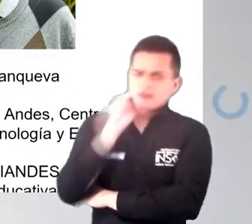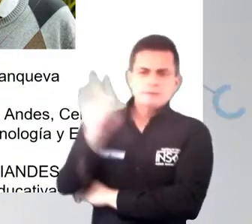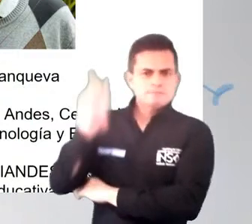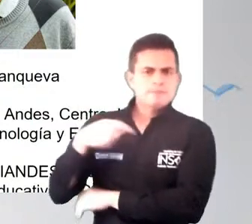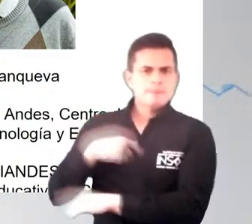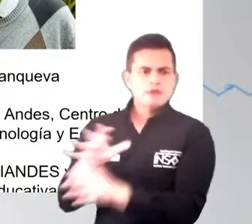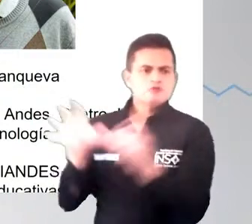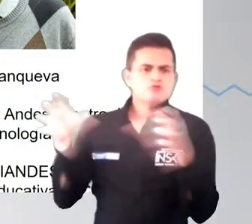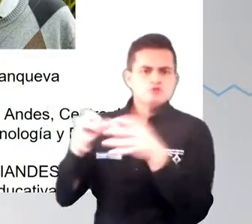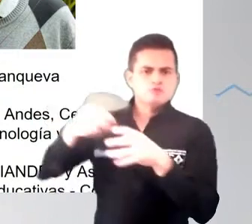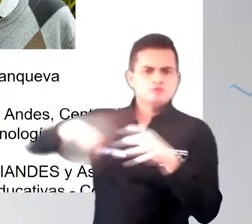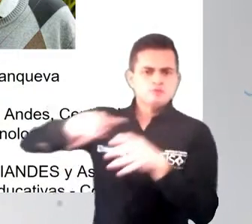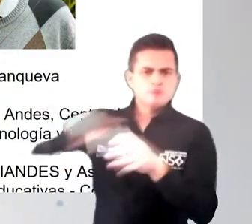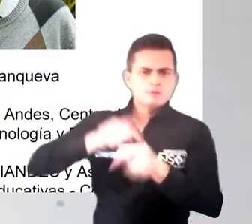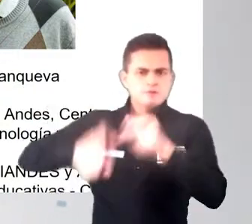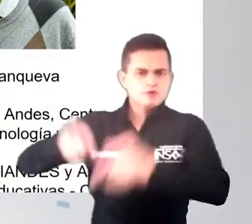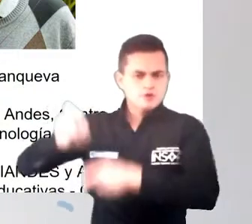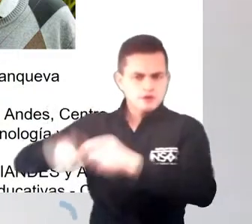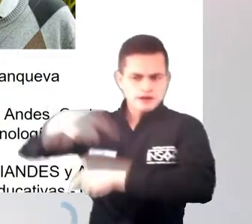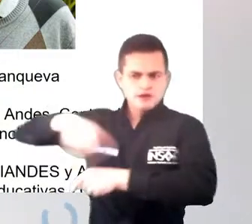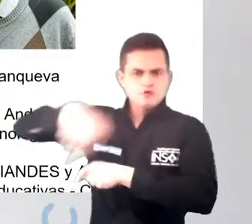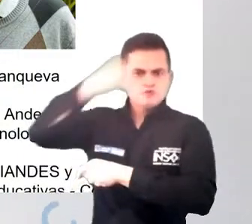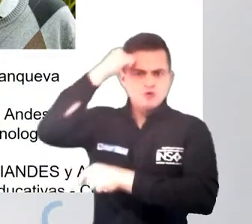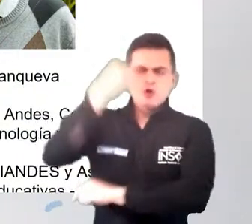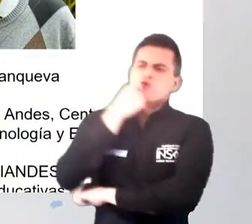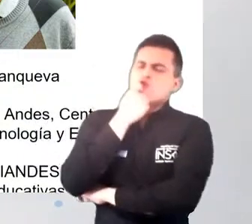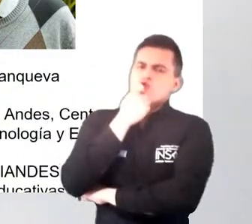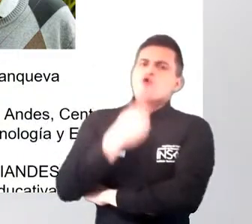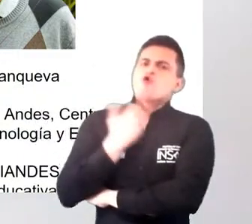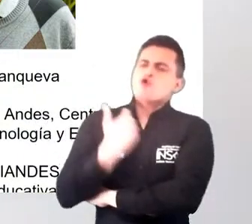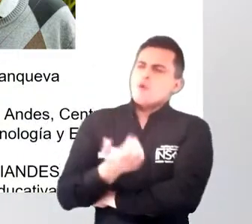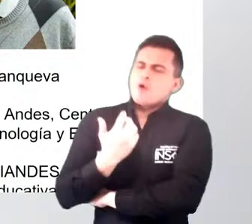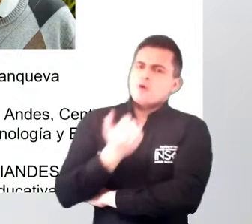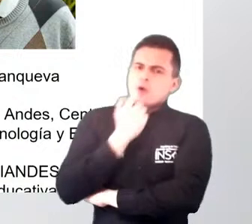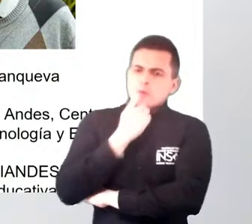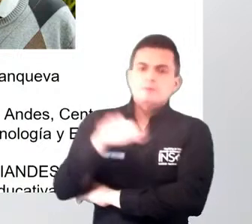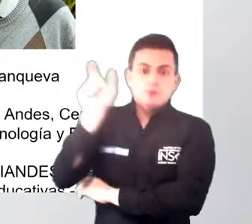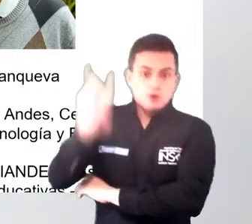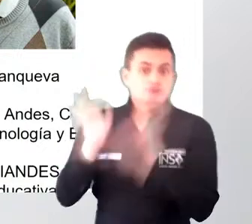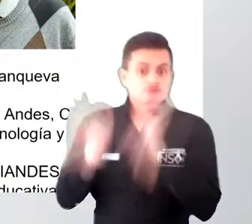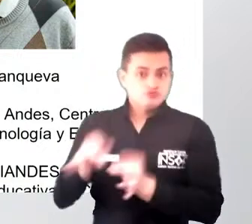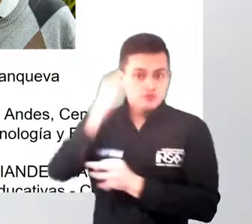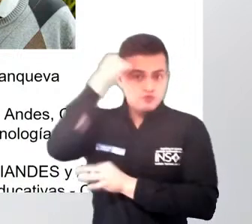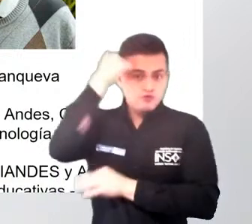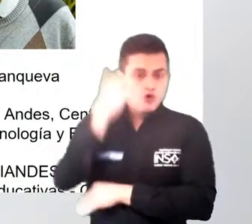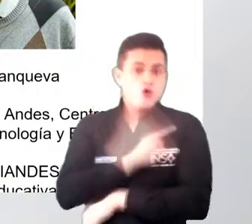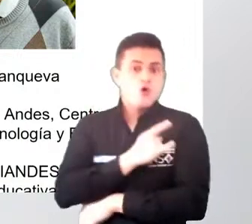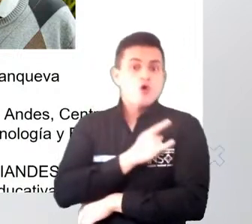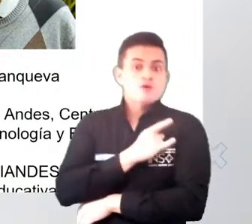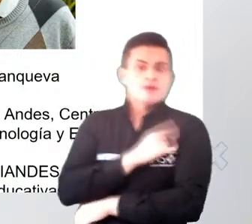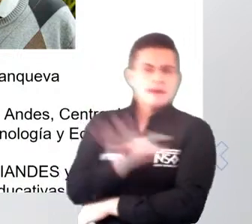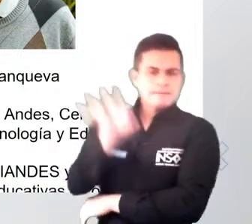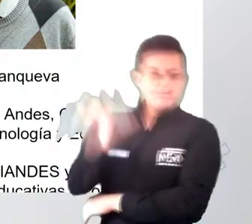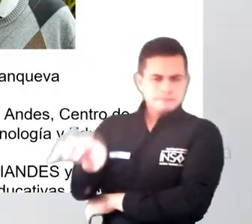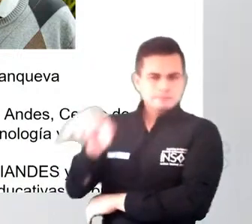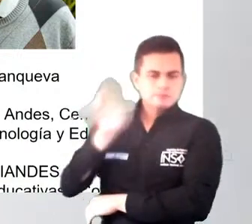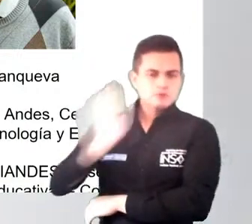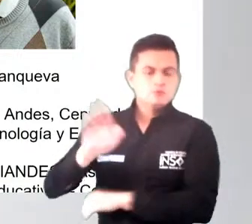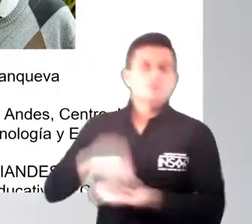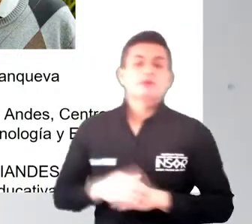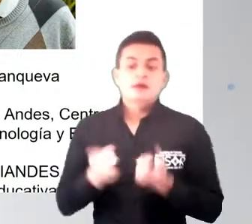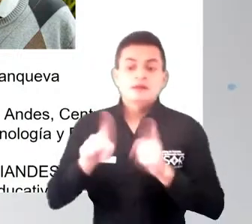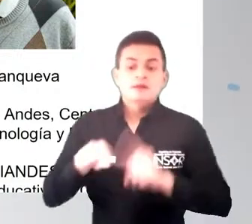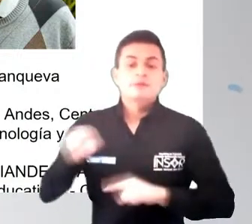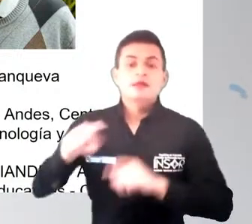Young University han compartido. Él es profesor titular en esta universidad y es el director del Departamento